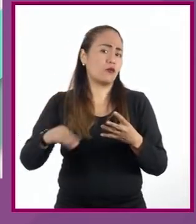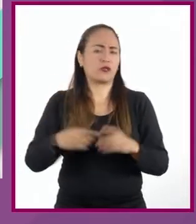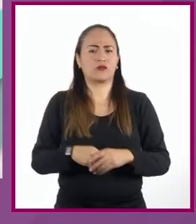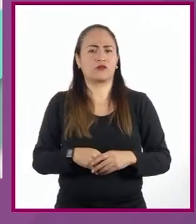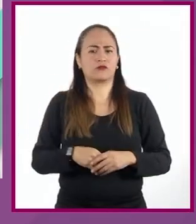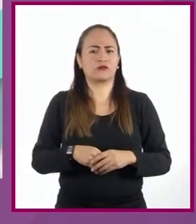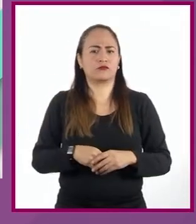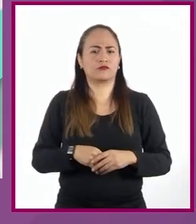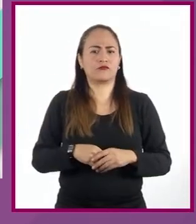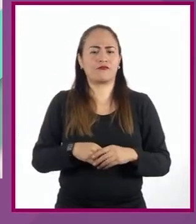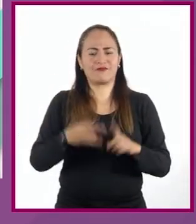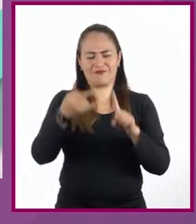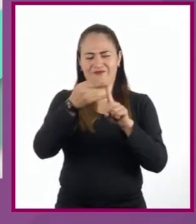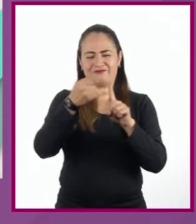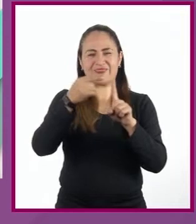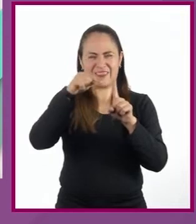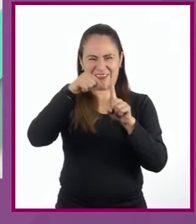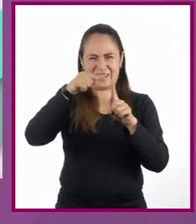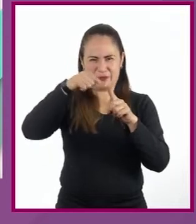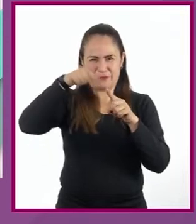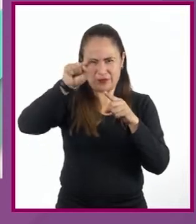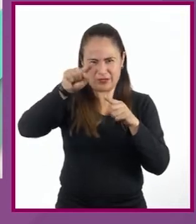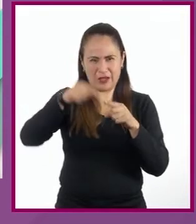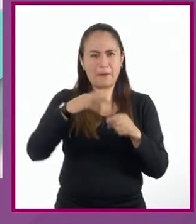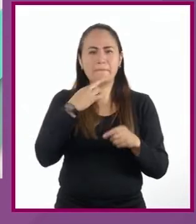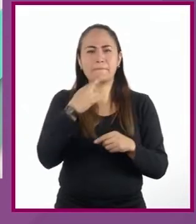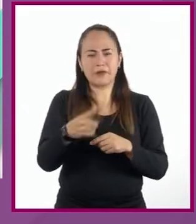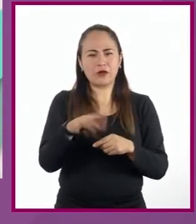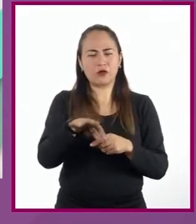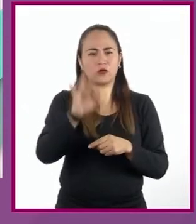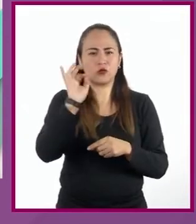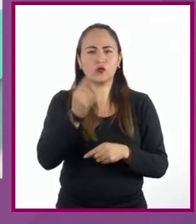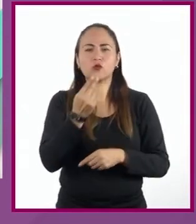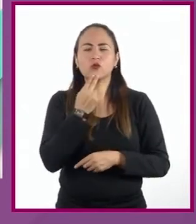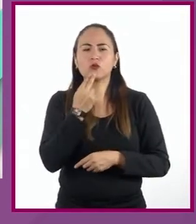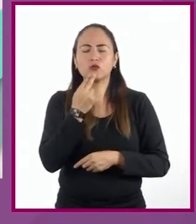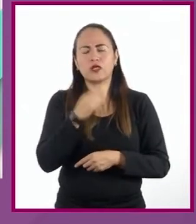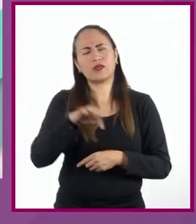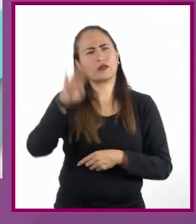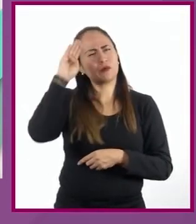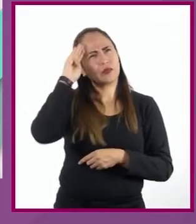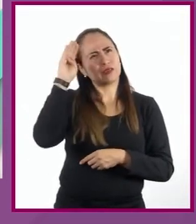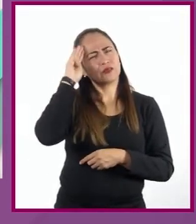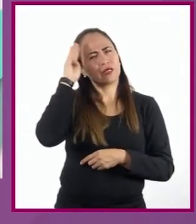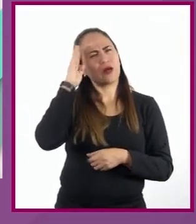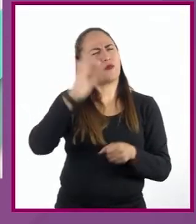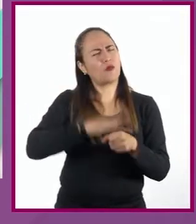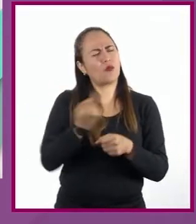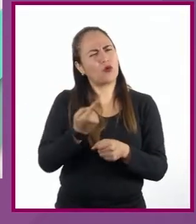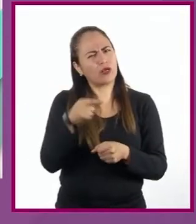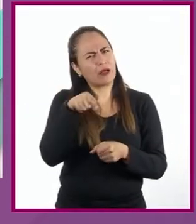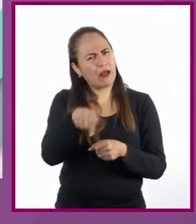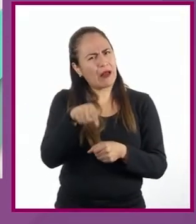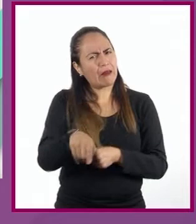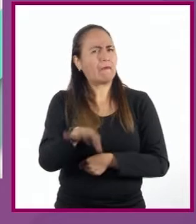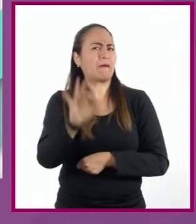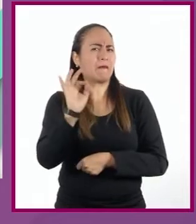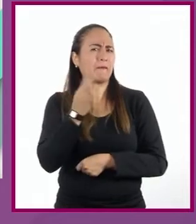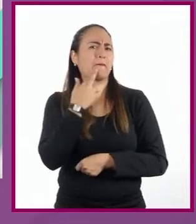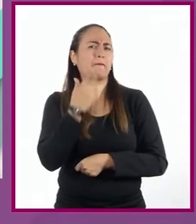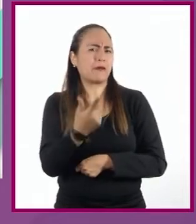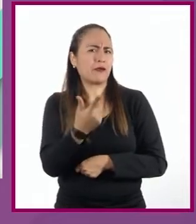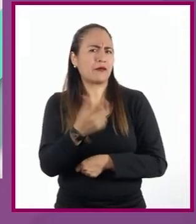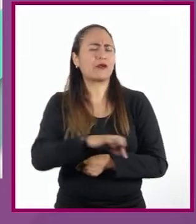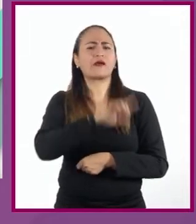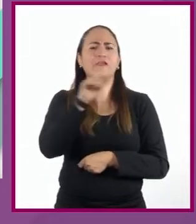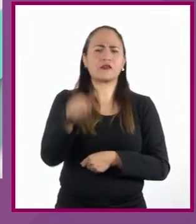palomita la unidad de medida que consideran más conveniente. Piensen el porqué de la unidad de medida que han elegido y